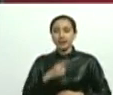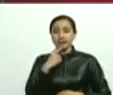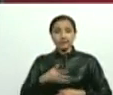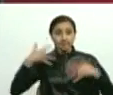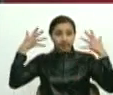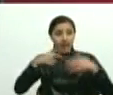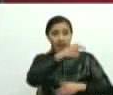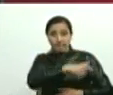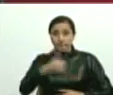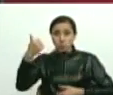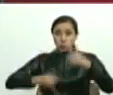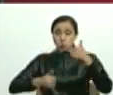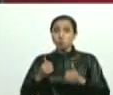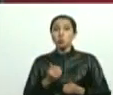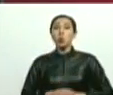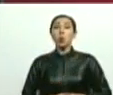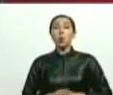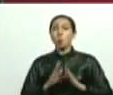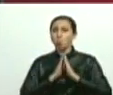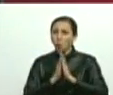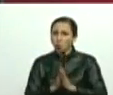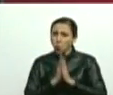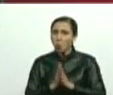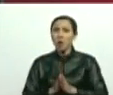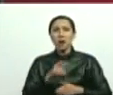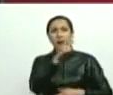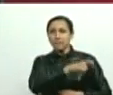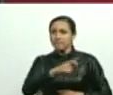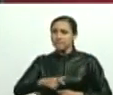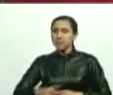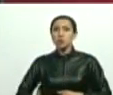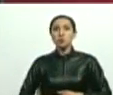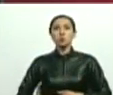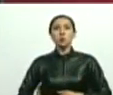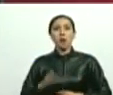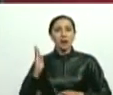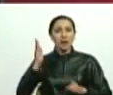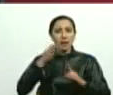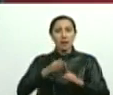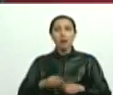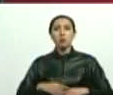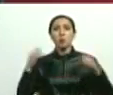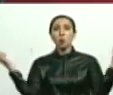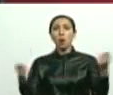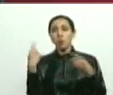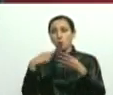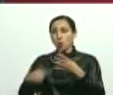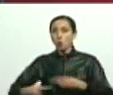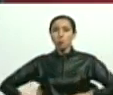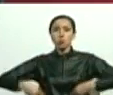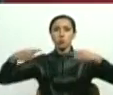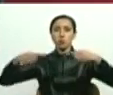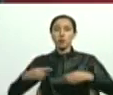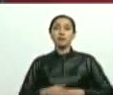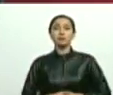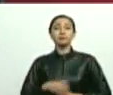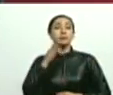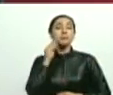candidatas que por favor nadie lance un reto en la campaña a los otros candidatos, por experiencia propia.